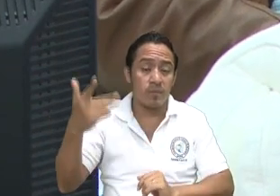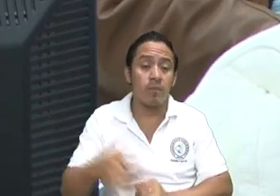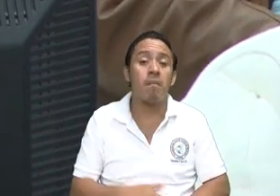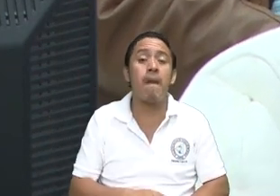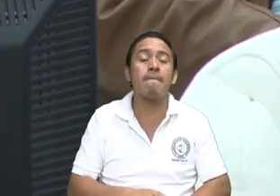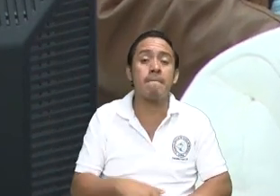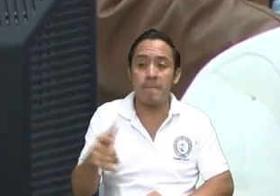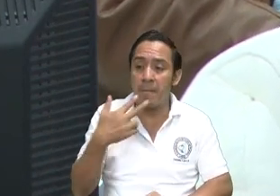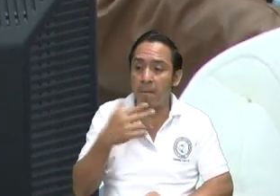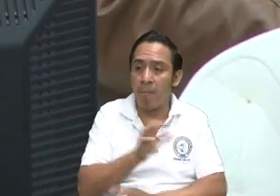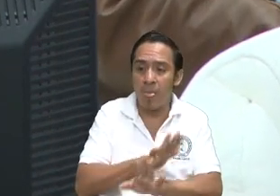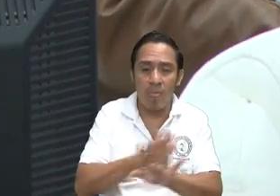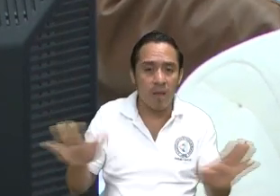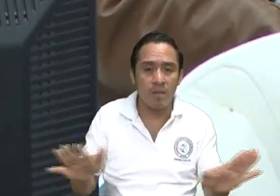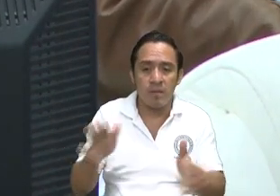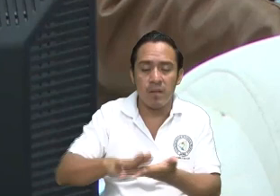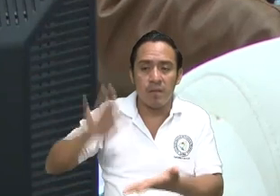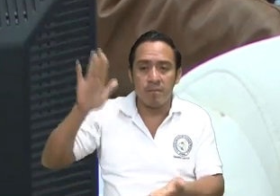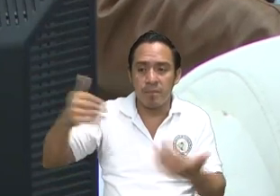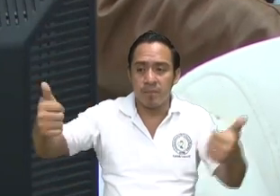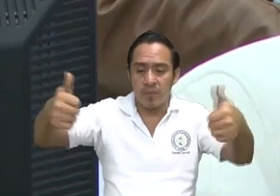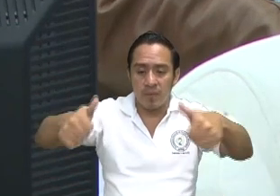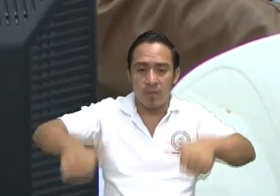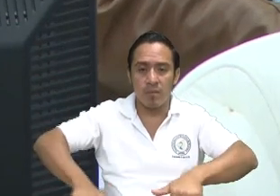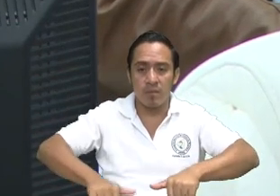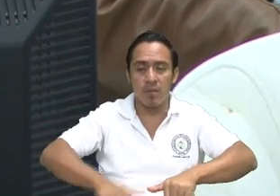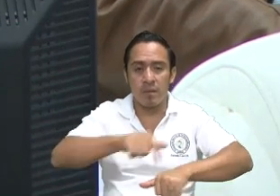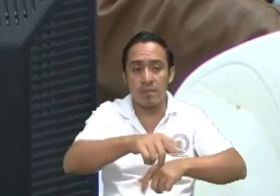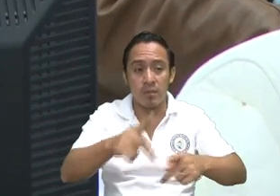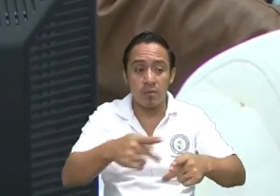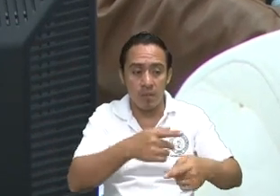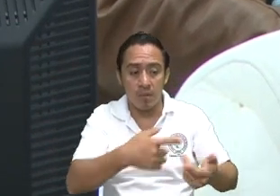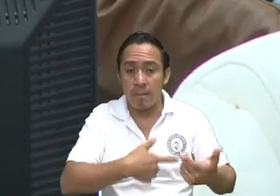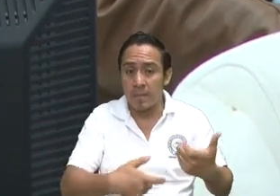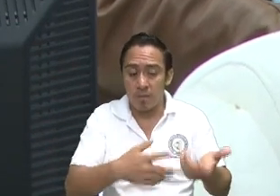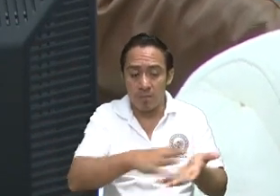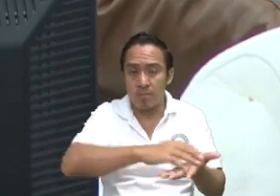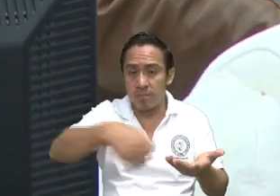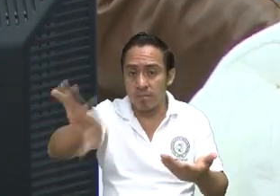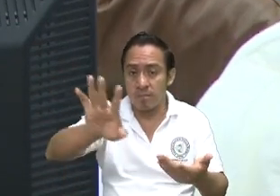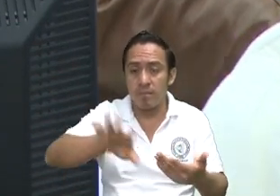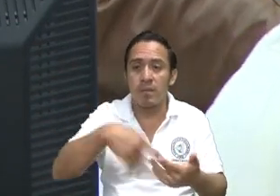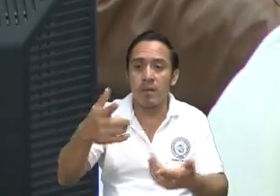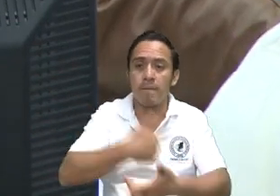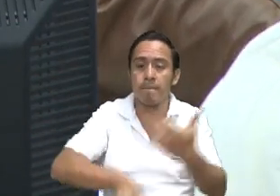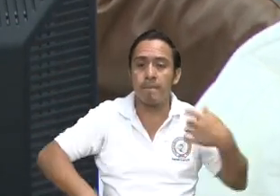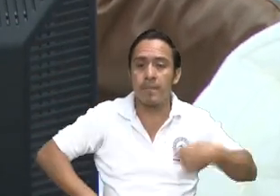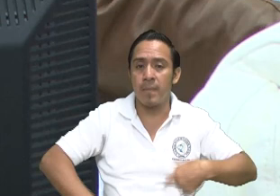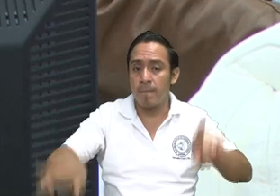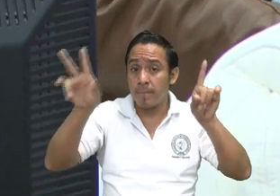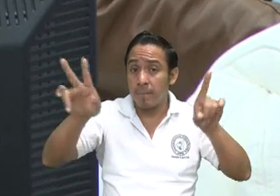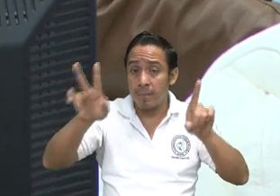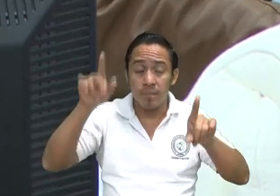tampoco cumplieron con los acuerdos que se hicieron con los desmovilizados de las armas, iniciando con la presidenta Violeta